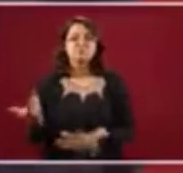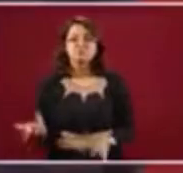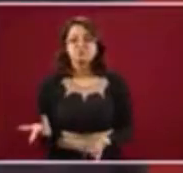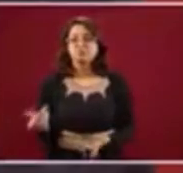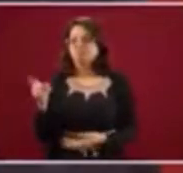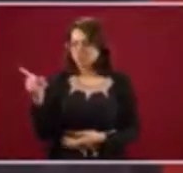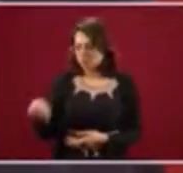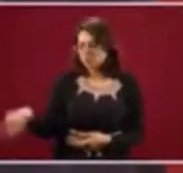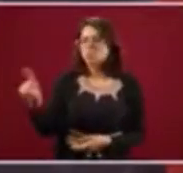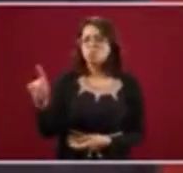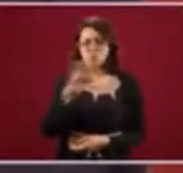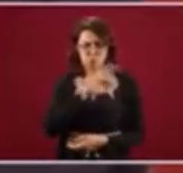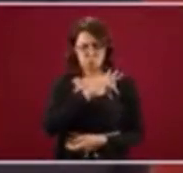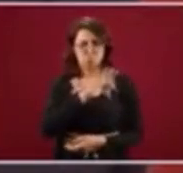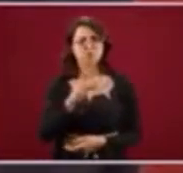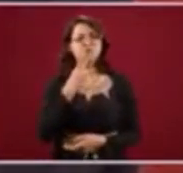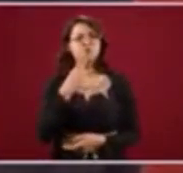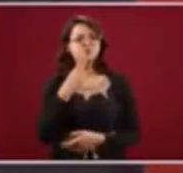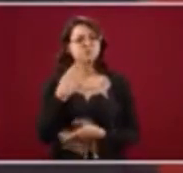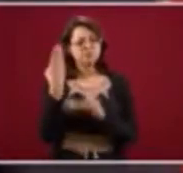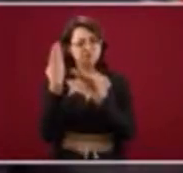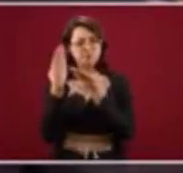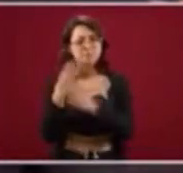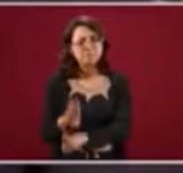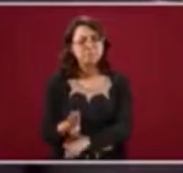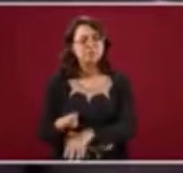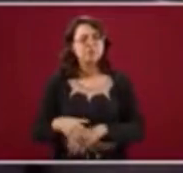usar los servicios bancarios